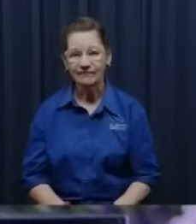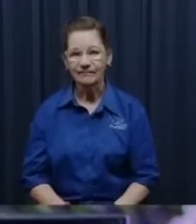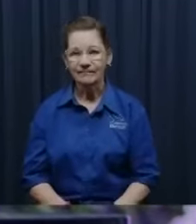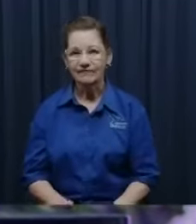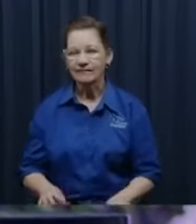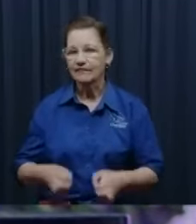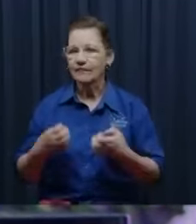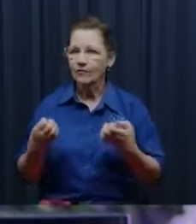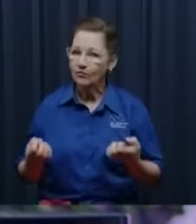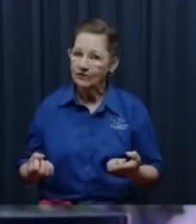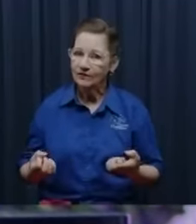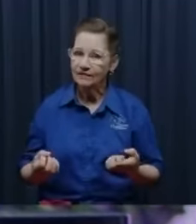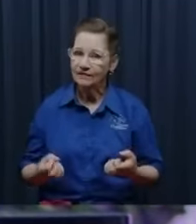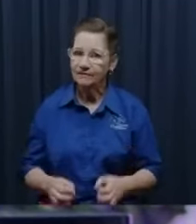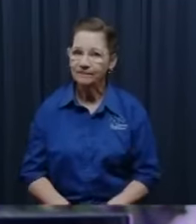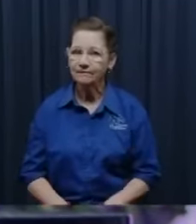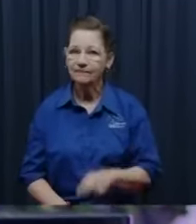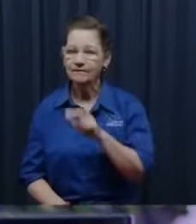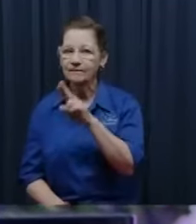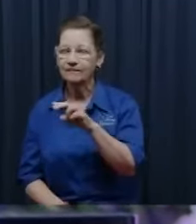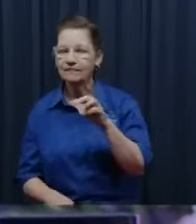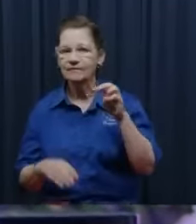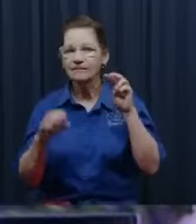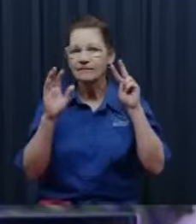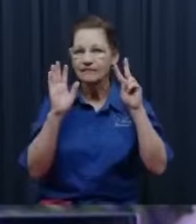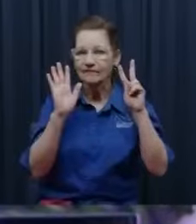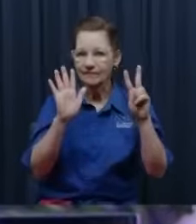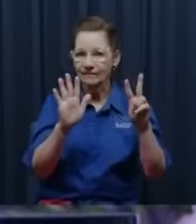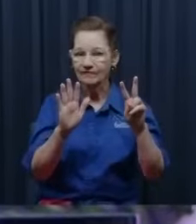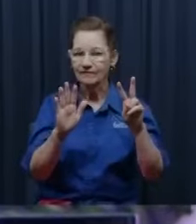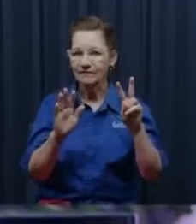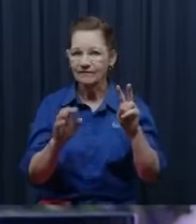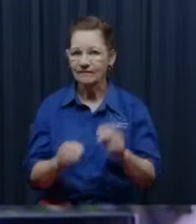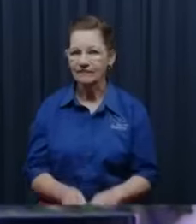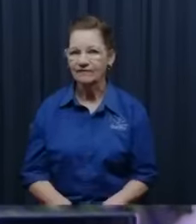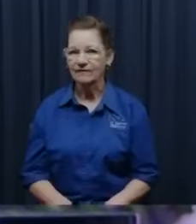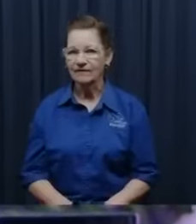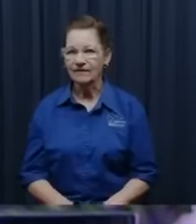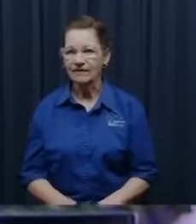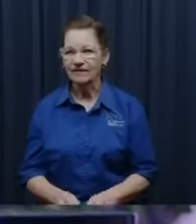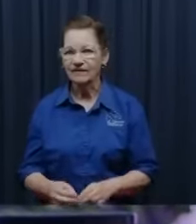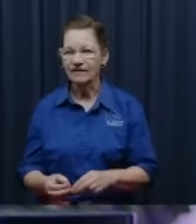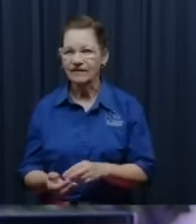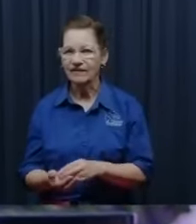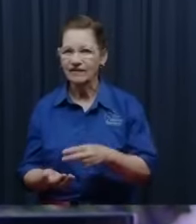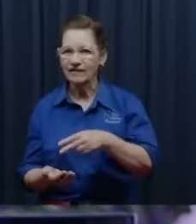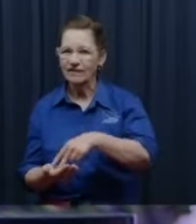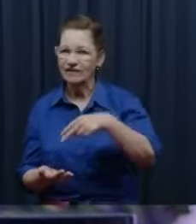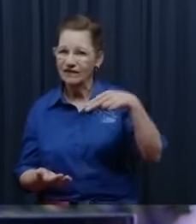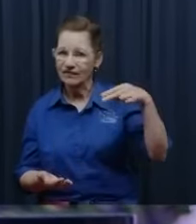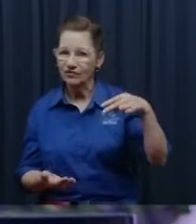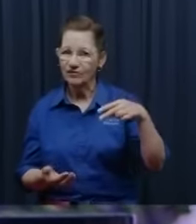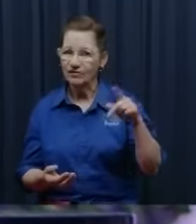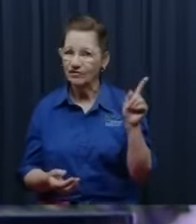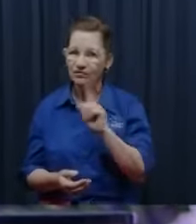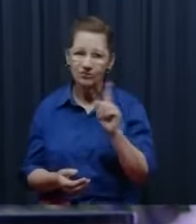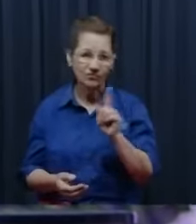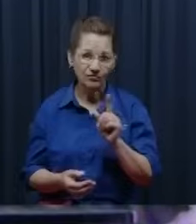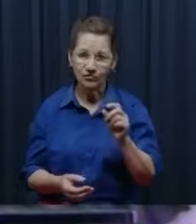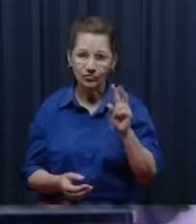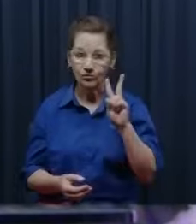Palestina y 27 se abstuvieron los únicos países que votaron en contra de